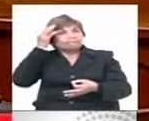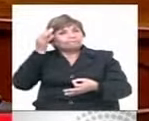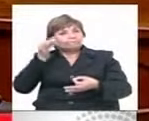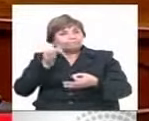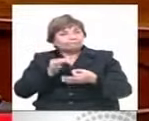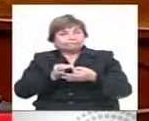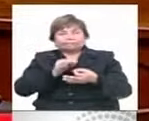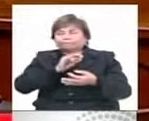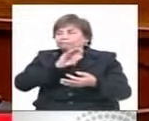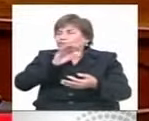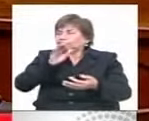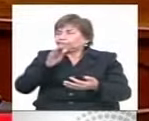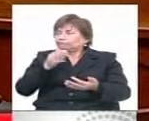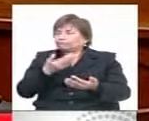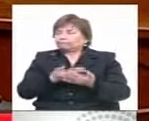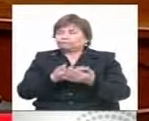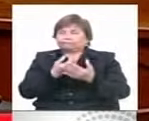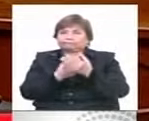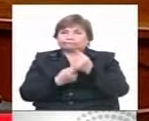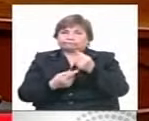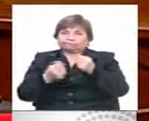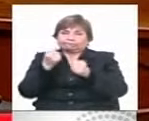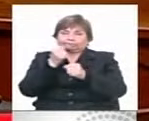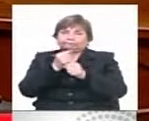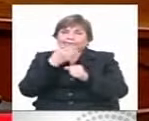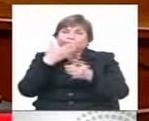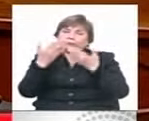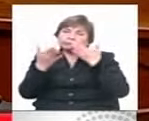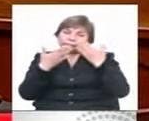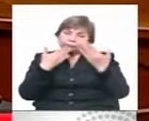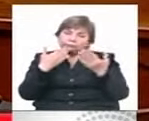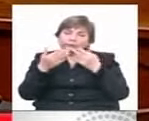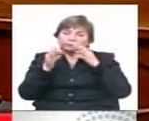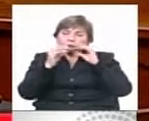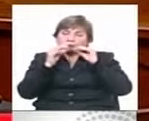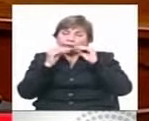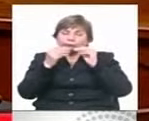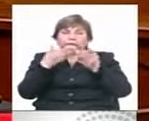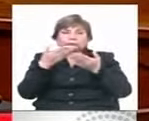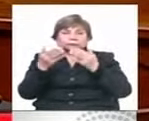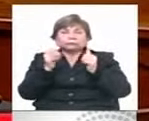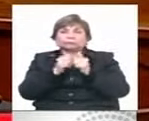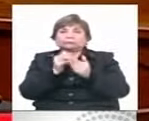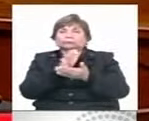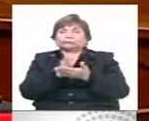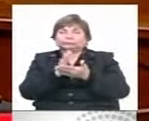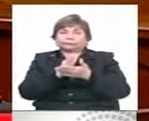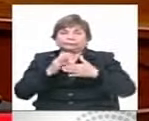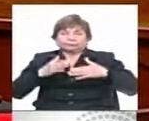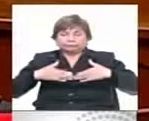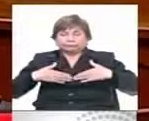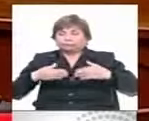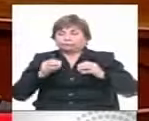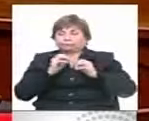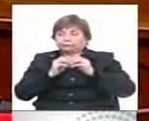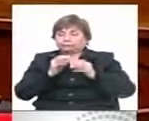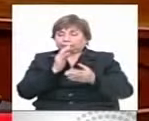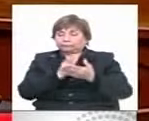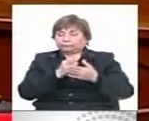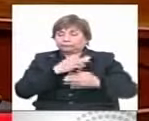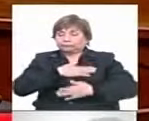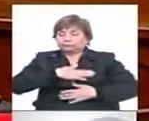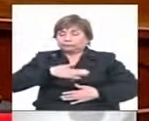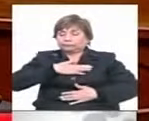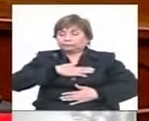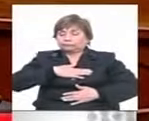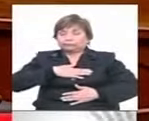todo diálogo es la confianza. En base a esta, las partes involucradas podemos construir acuerdos